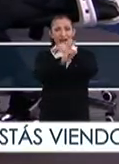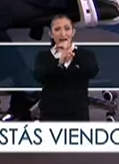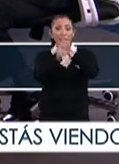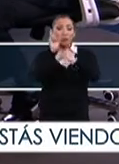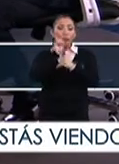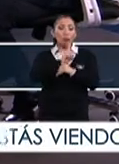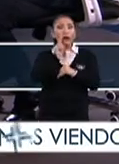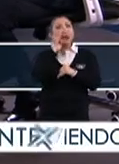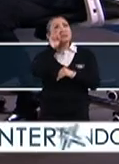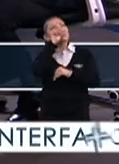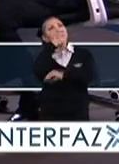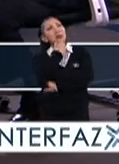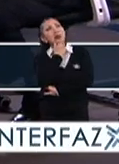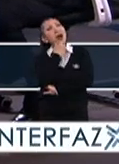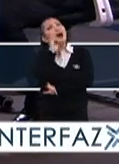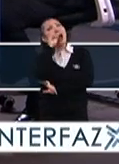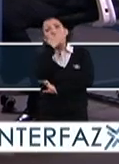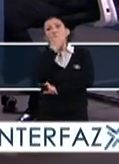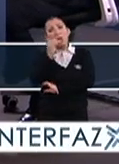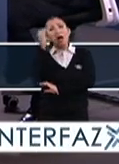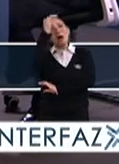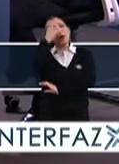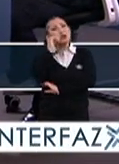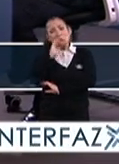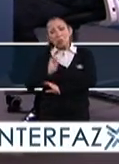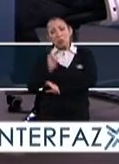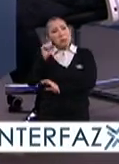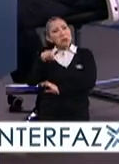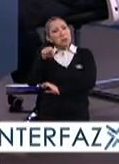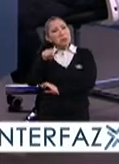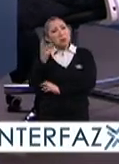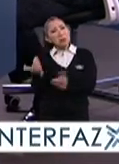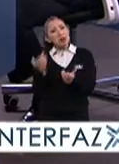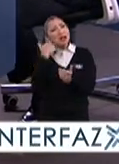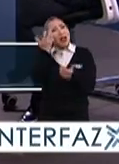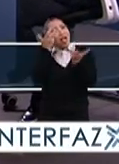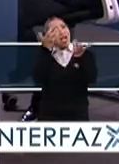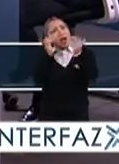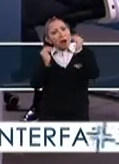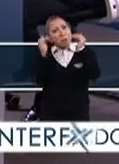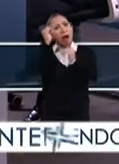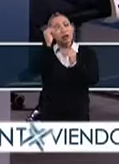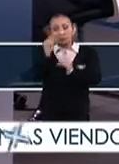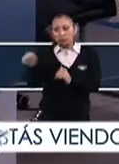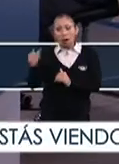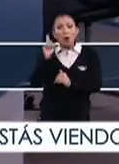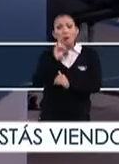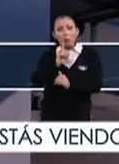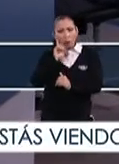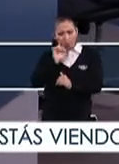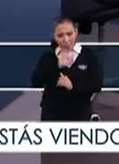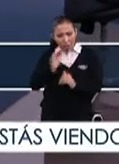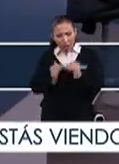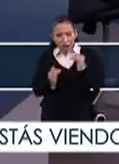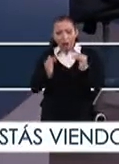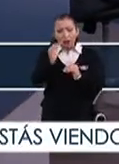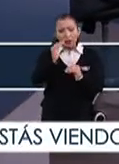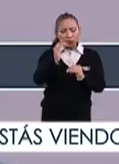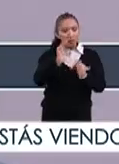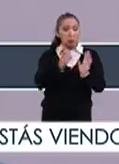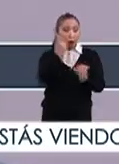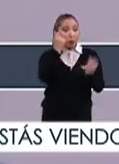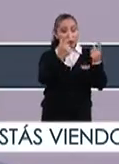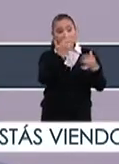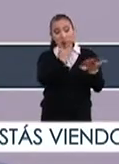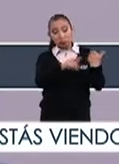mujeres no solamente lleguen a un nivel de paridad, sino que incluso pudieran superar esta paridad y revertir, como hay